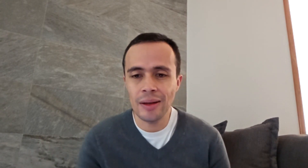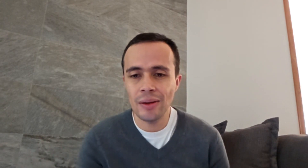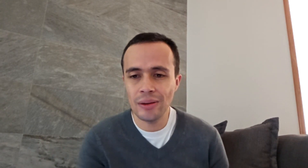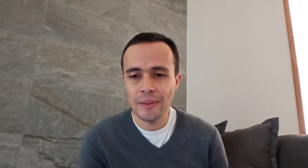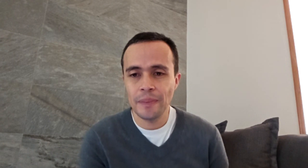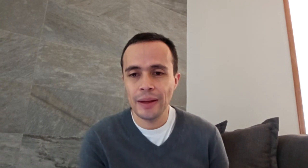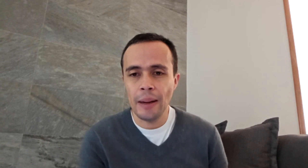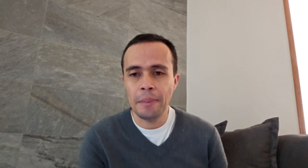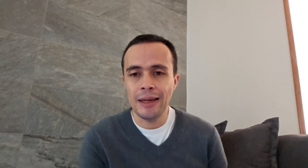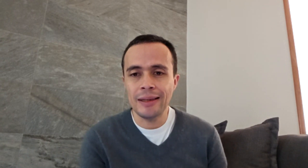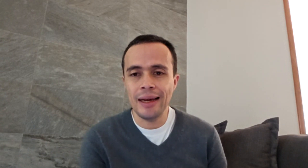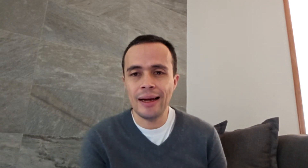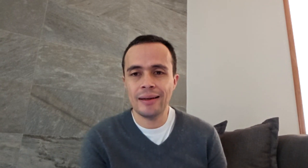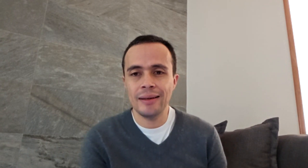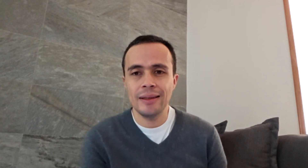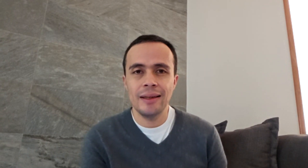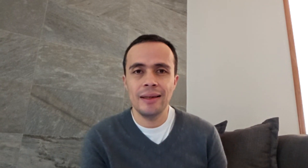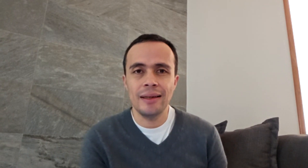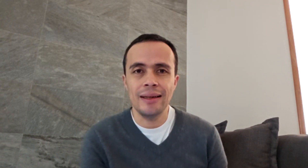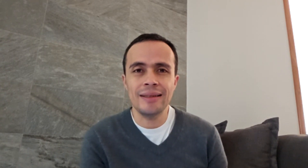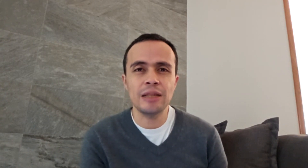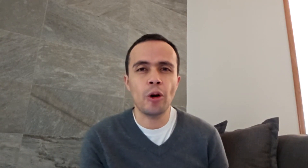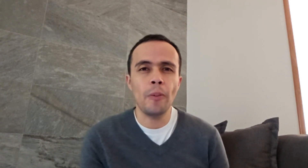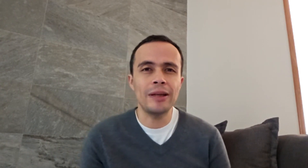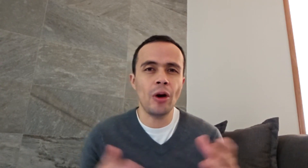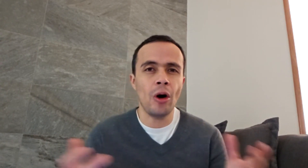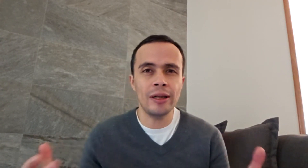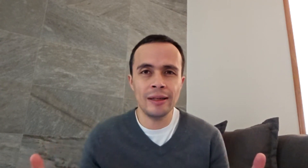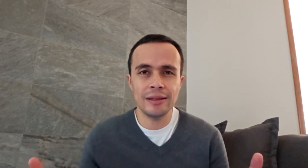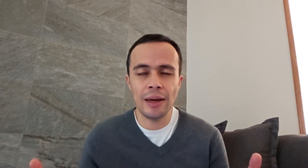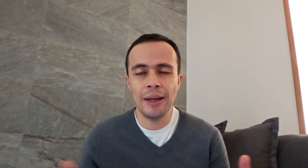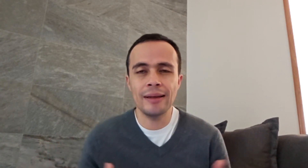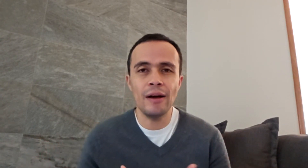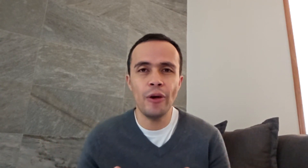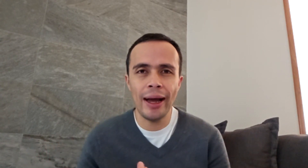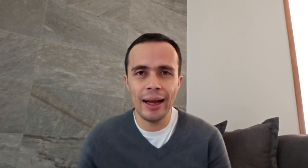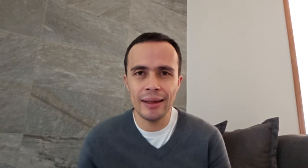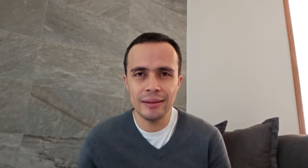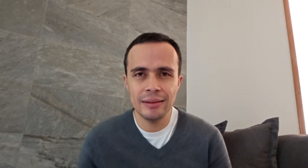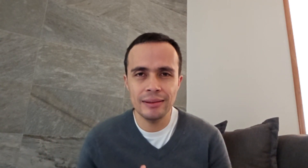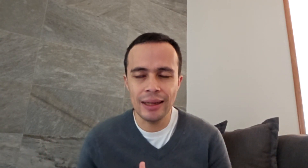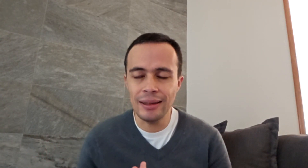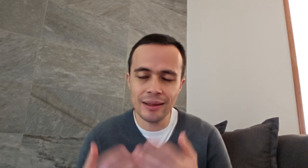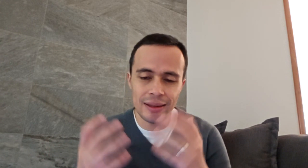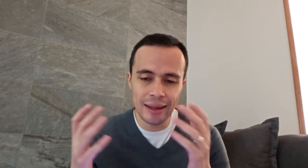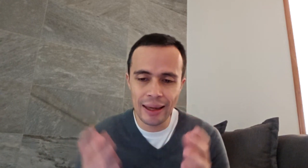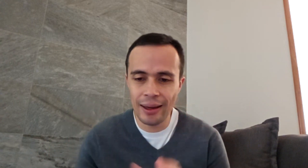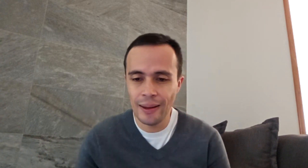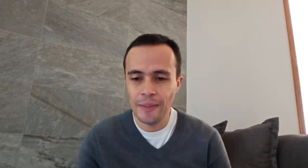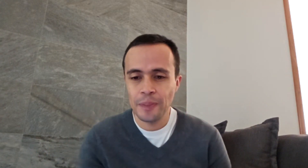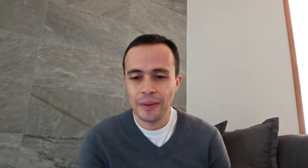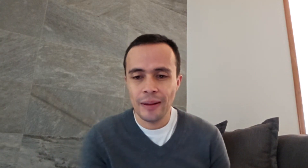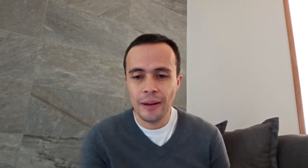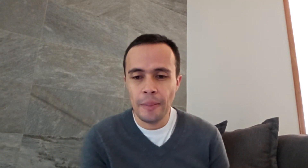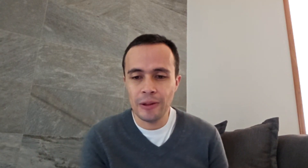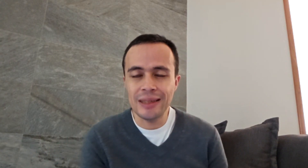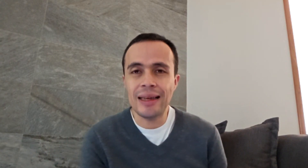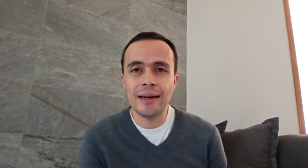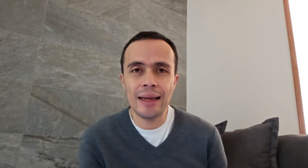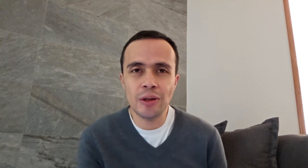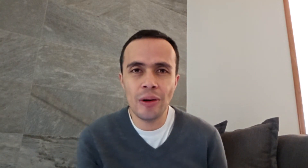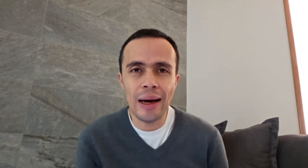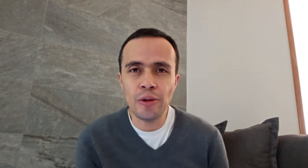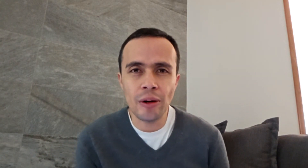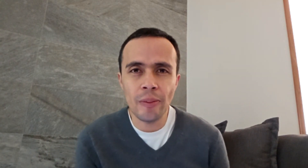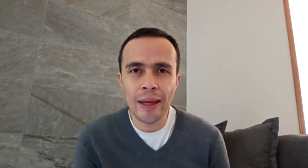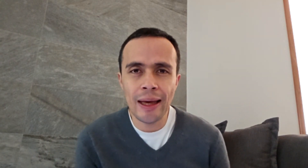extranjero, entiendo, a plantear estas preocupaciones que vienen de afuera, que dicen que pues está